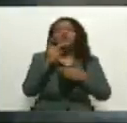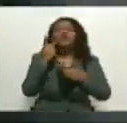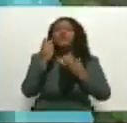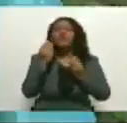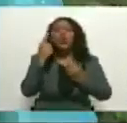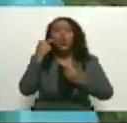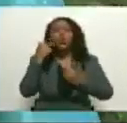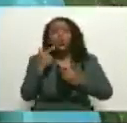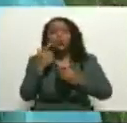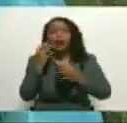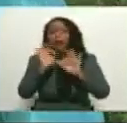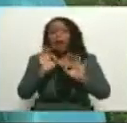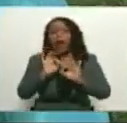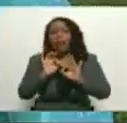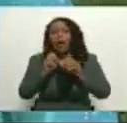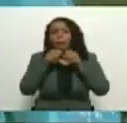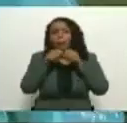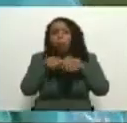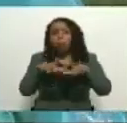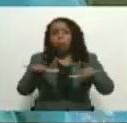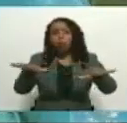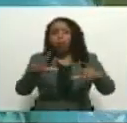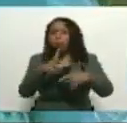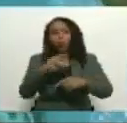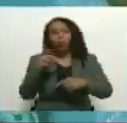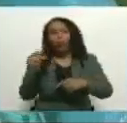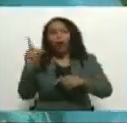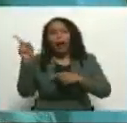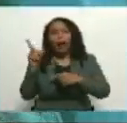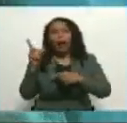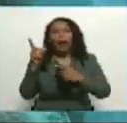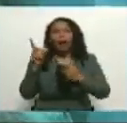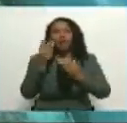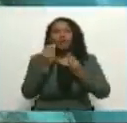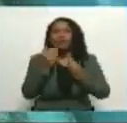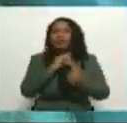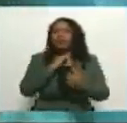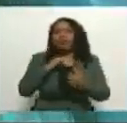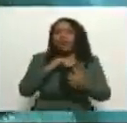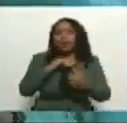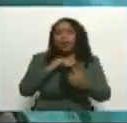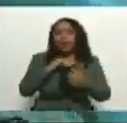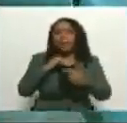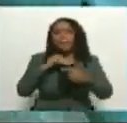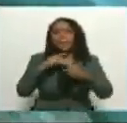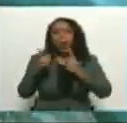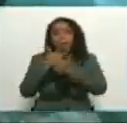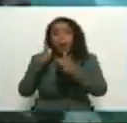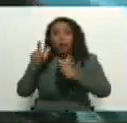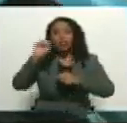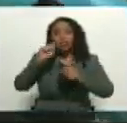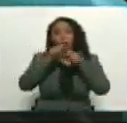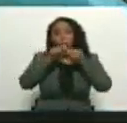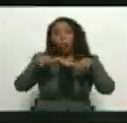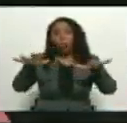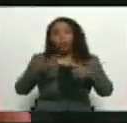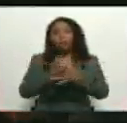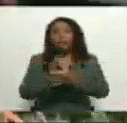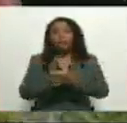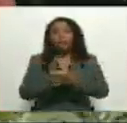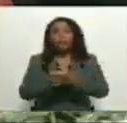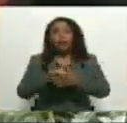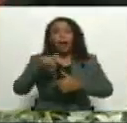territorio. Claro. Por lo tanto, la preservación del oso frontino, que además es un animal nuestro, bolivariano, creo que es